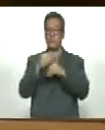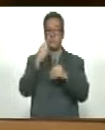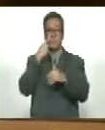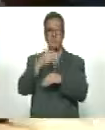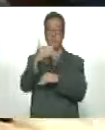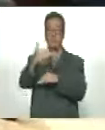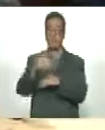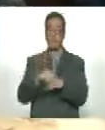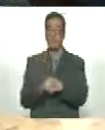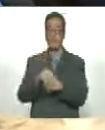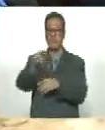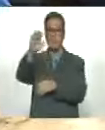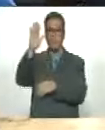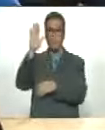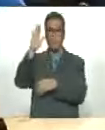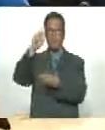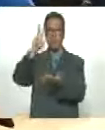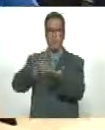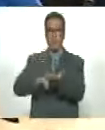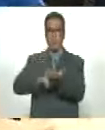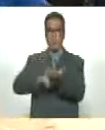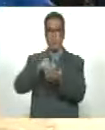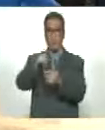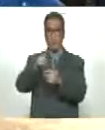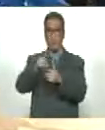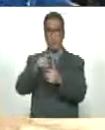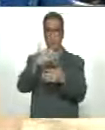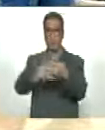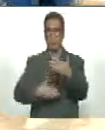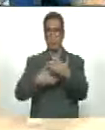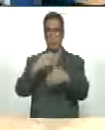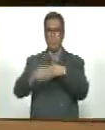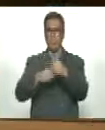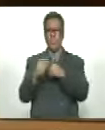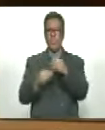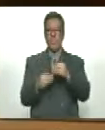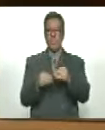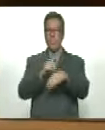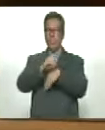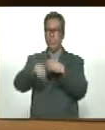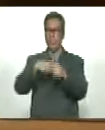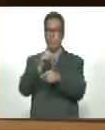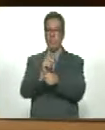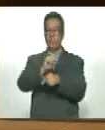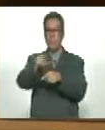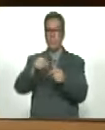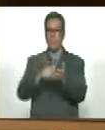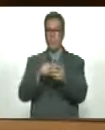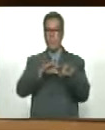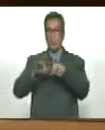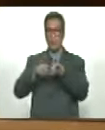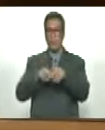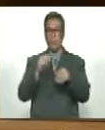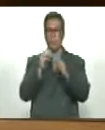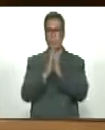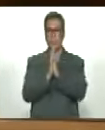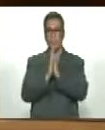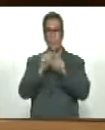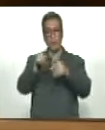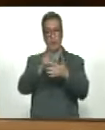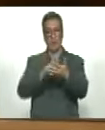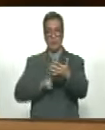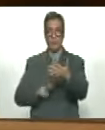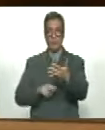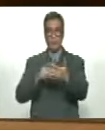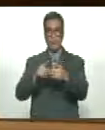con la señal de costumbre. Queda aprobada el acta correspondiente por unanimidad. Ciudadana secretaria, por favor, sírvase a dar